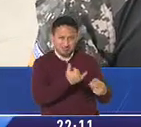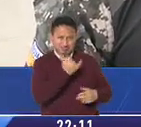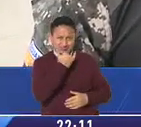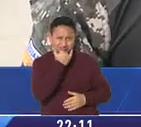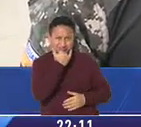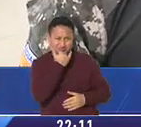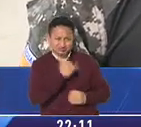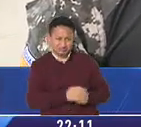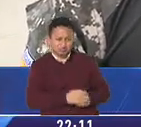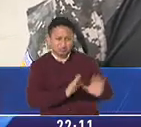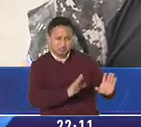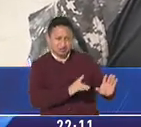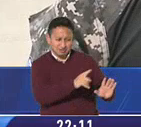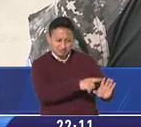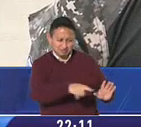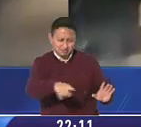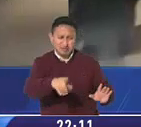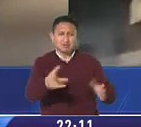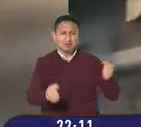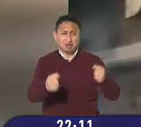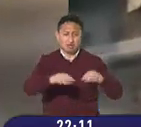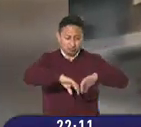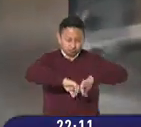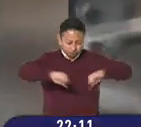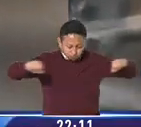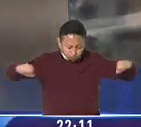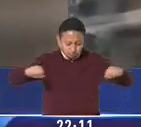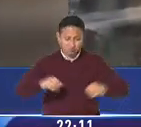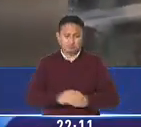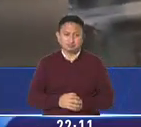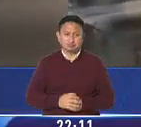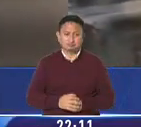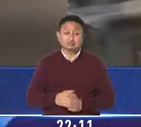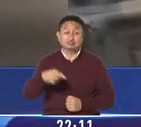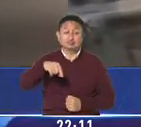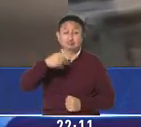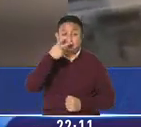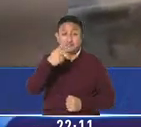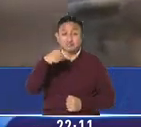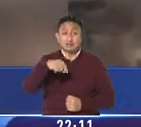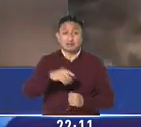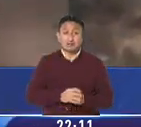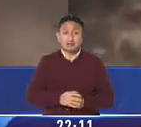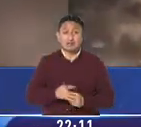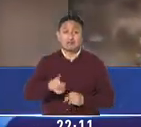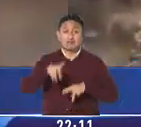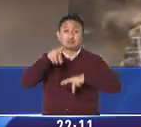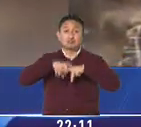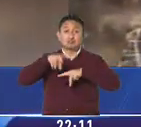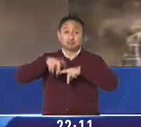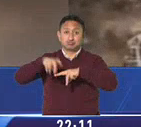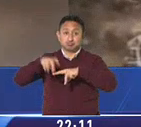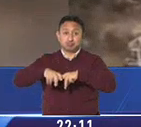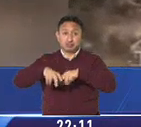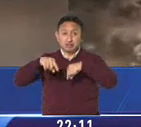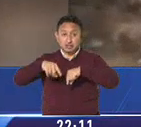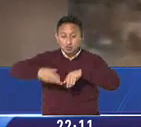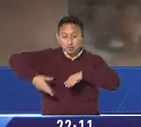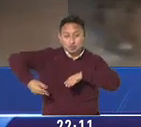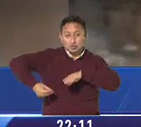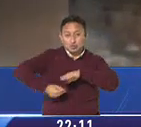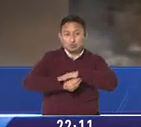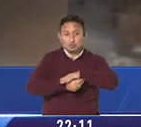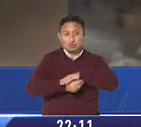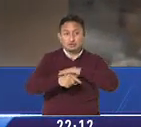pues proceden a hacer la inspección del vehículo. En un chequeo minucioso al vehículo divisaron en la parte de los asientos una caleta donde